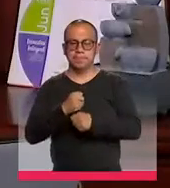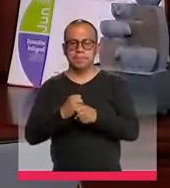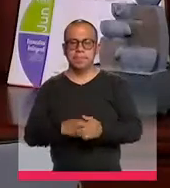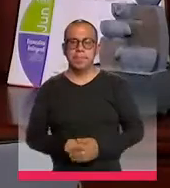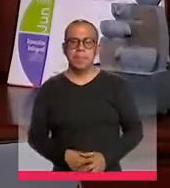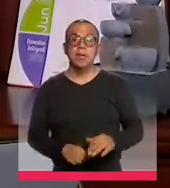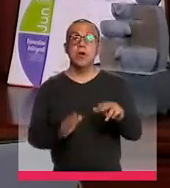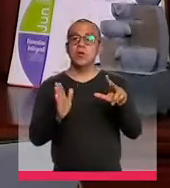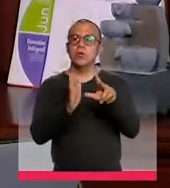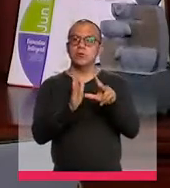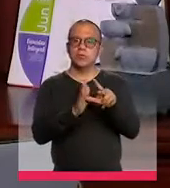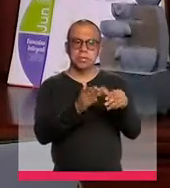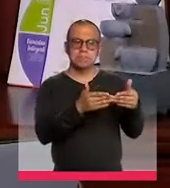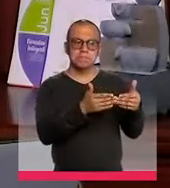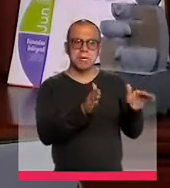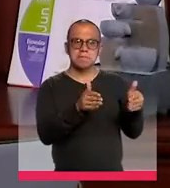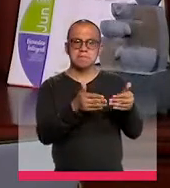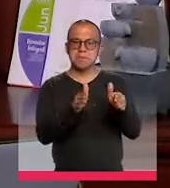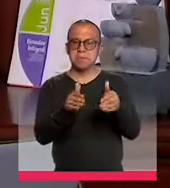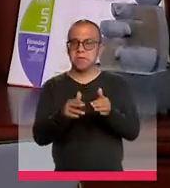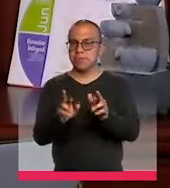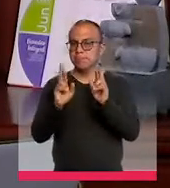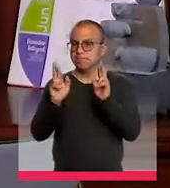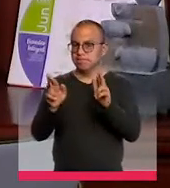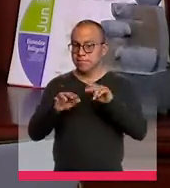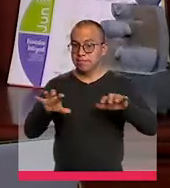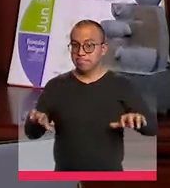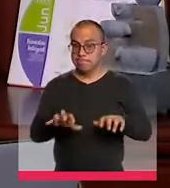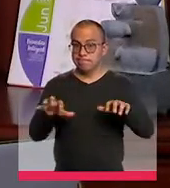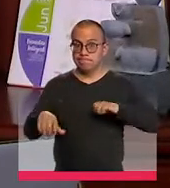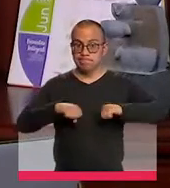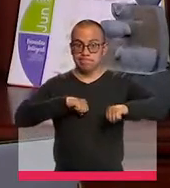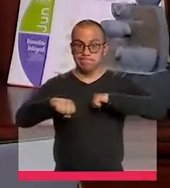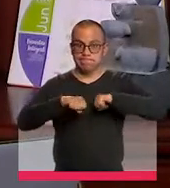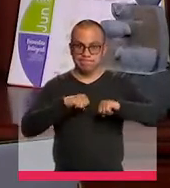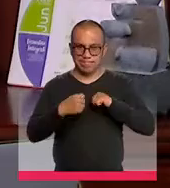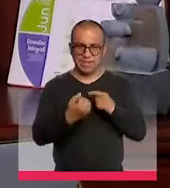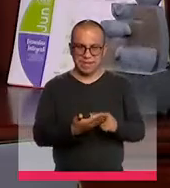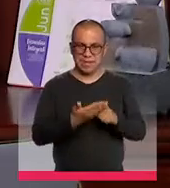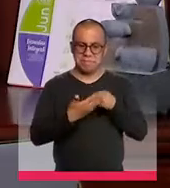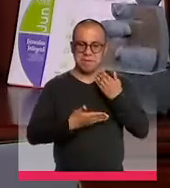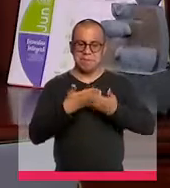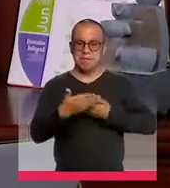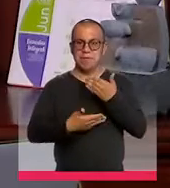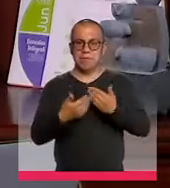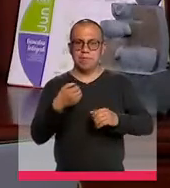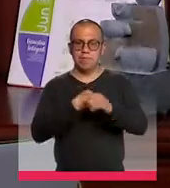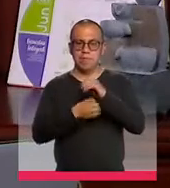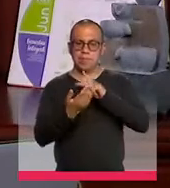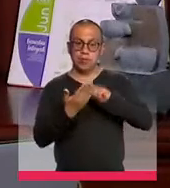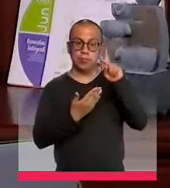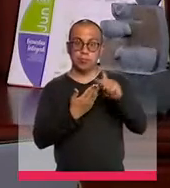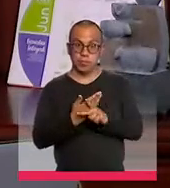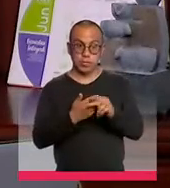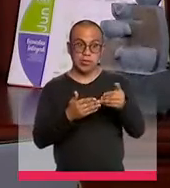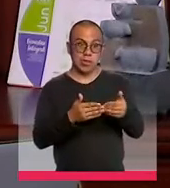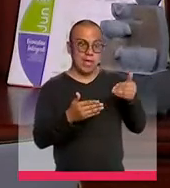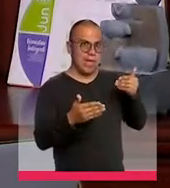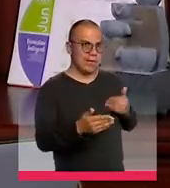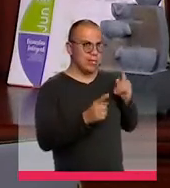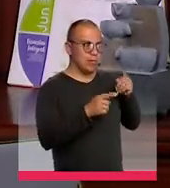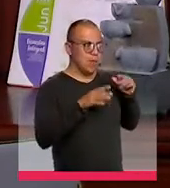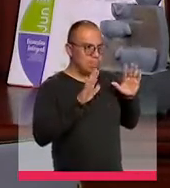Y los hoteles están abriendo sus puertas con la esperanza de que la reactivación en la ciudad se dé a buen ritmo. Los proyectos que quedaron detenidos